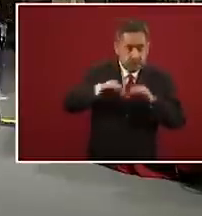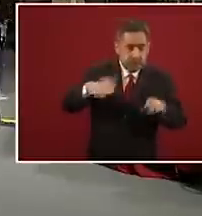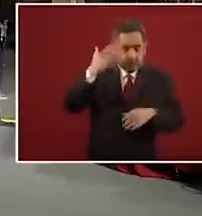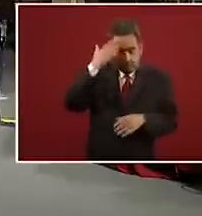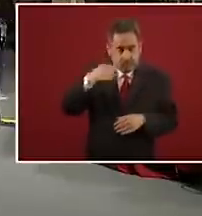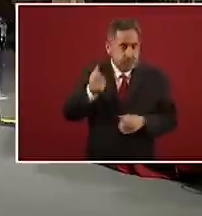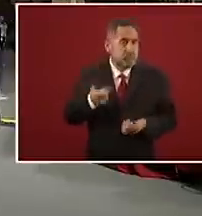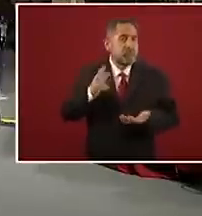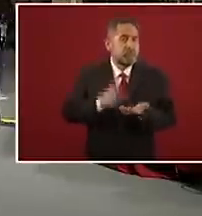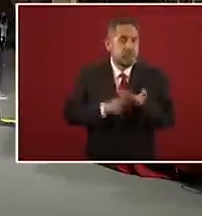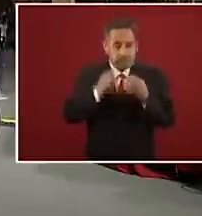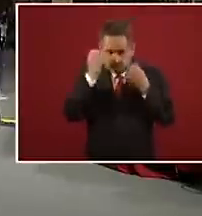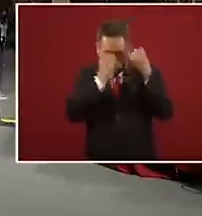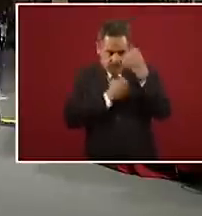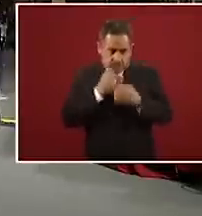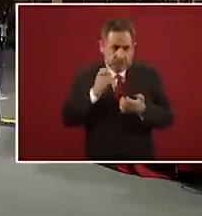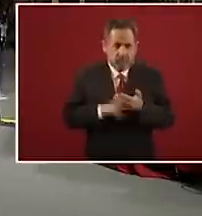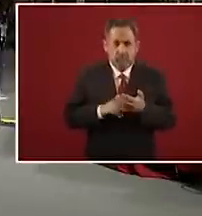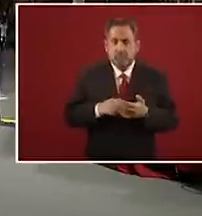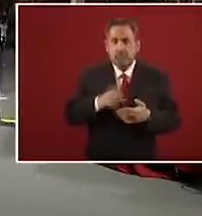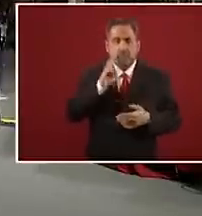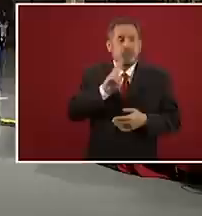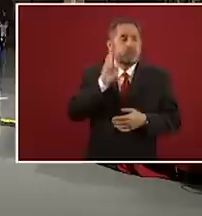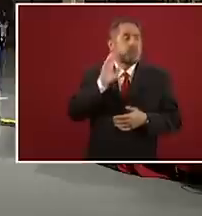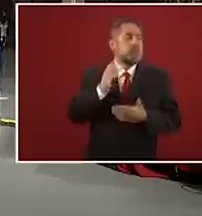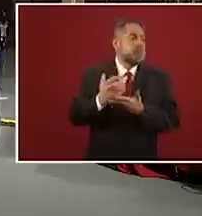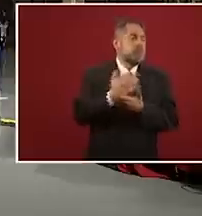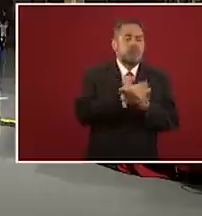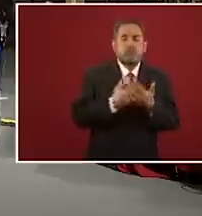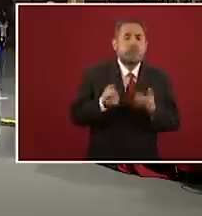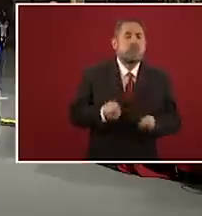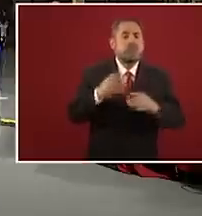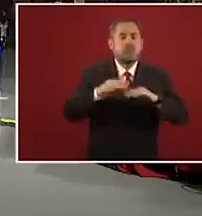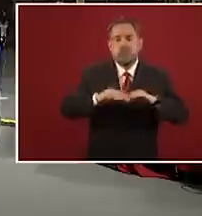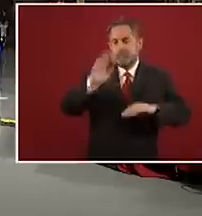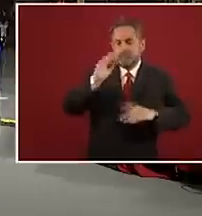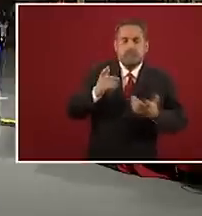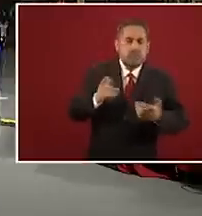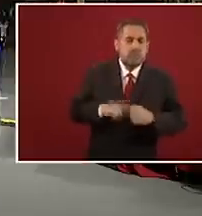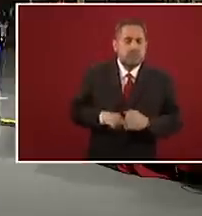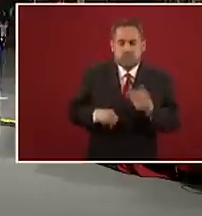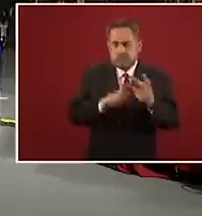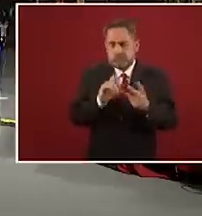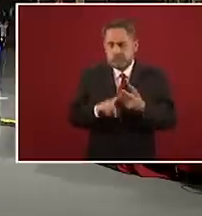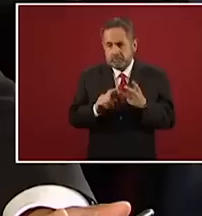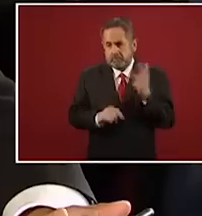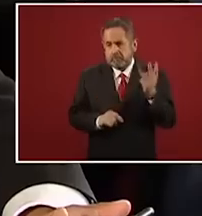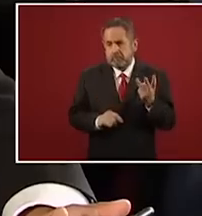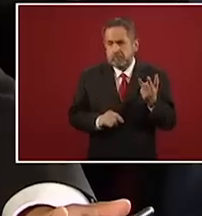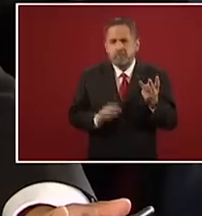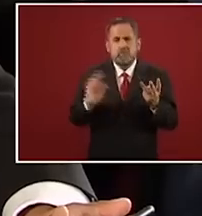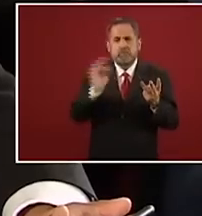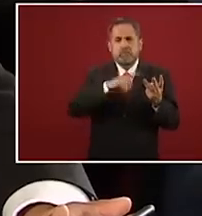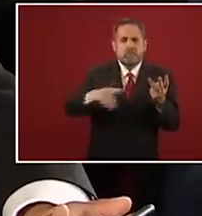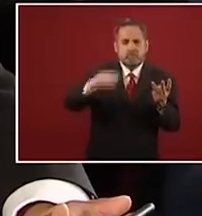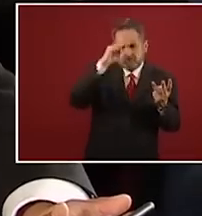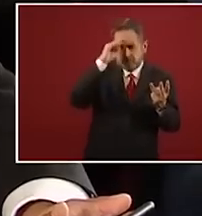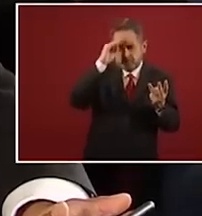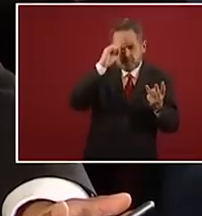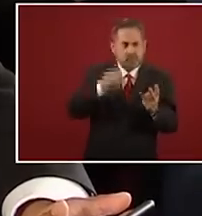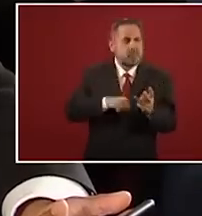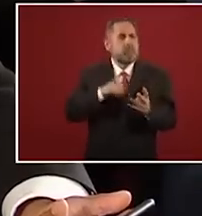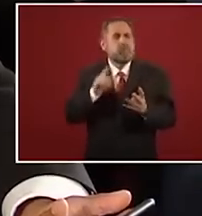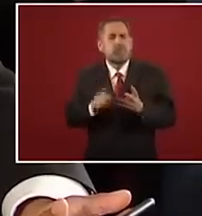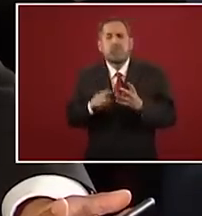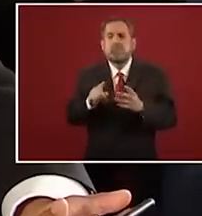es el avalúo del avión y cuánto es lo que esperan obtener este mínimo? Y la tercera pregunta, ¿han considerado como cuarta opción crear